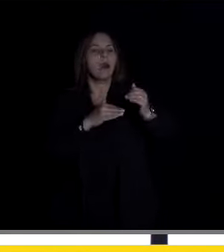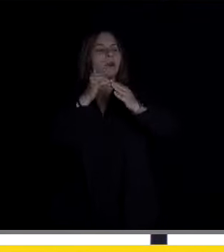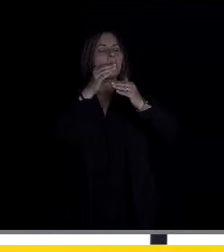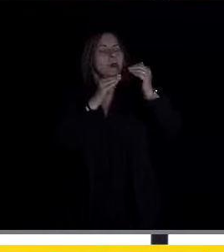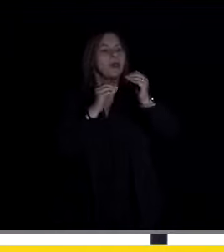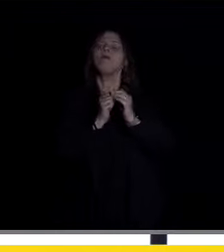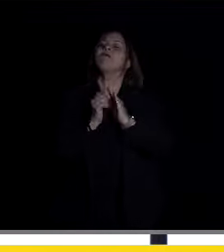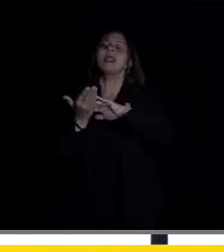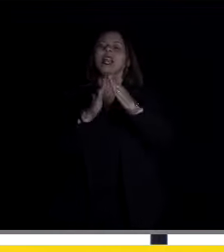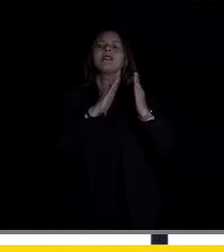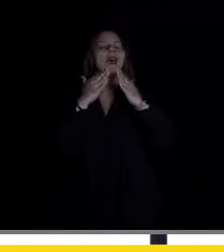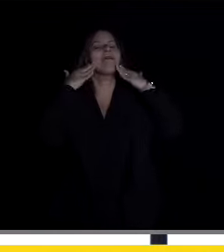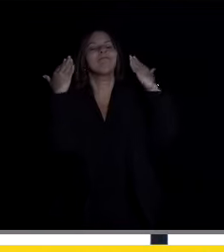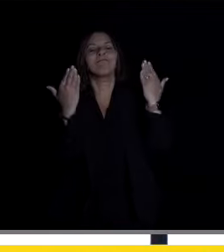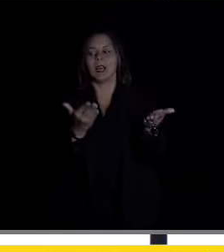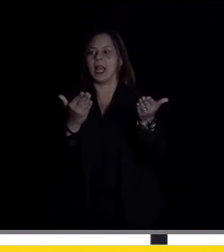Ciudad. Gracias, Juan.